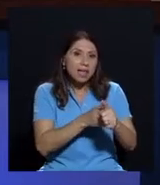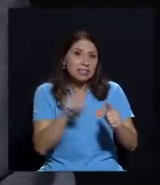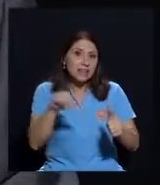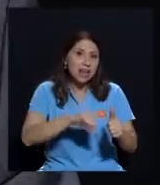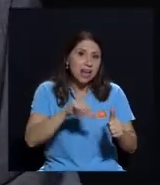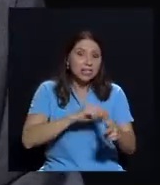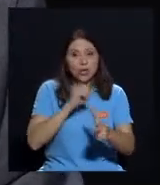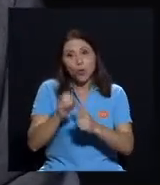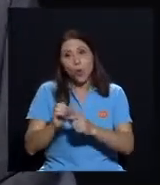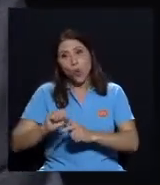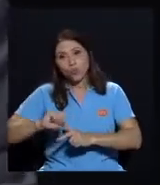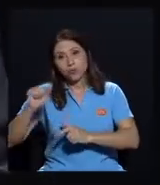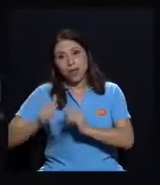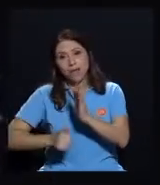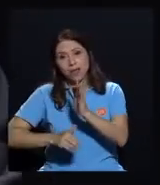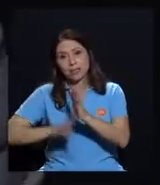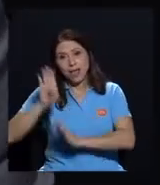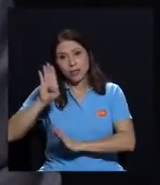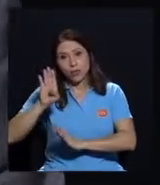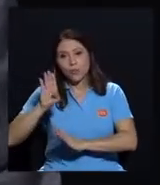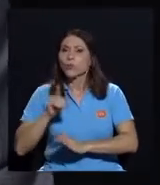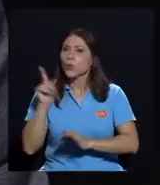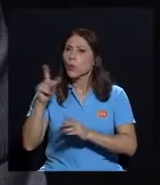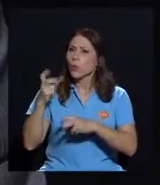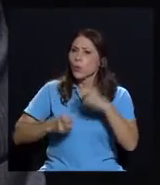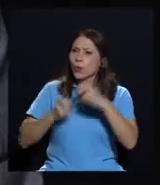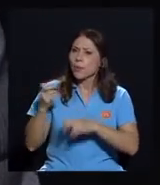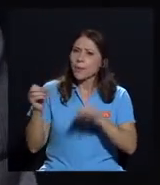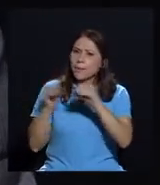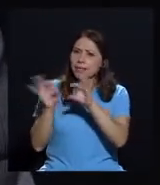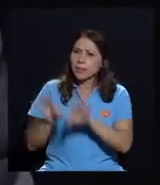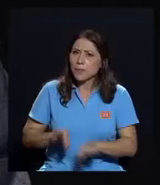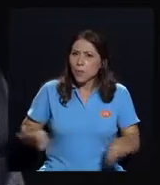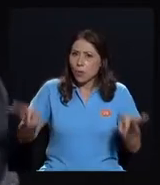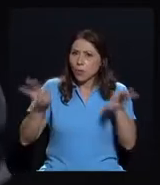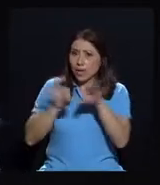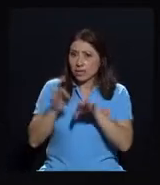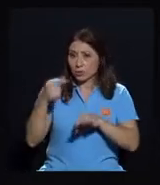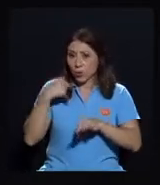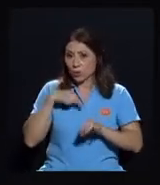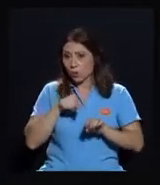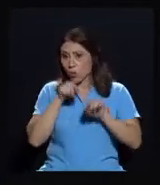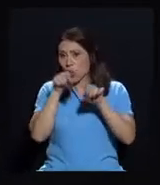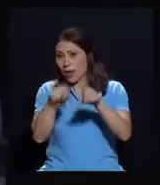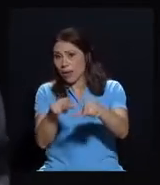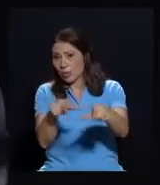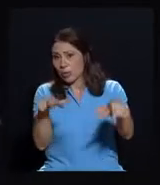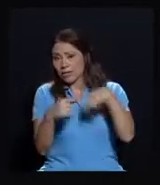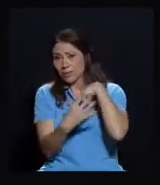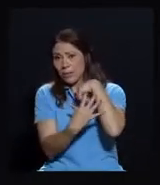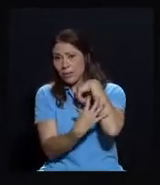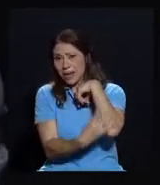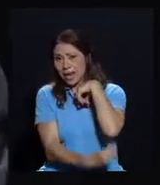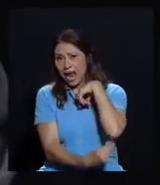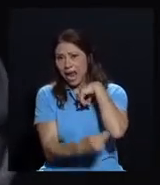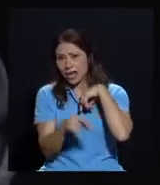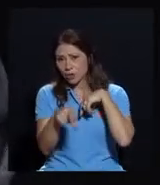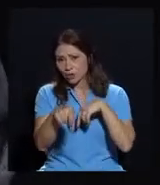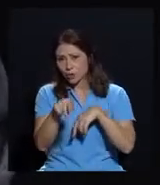vamos a uno de los problemas más importantes cuando uno entra y a los precarios que ahí están muy vinculados